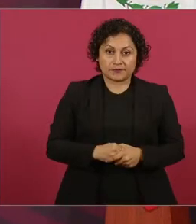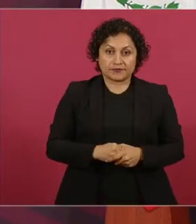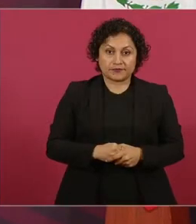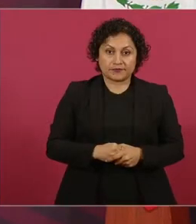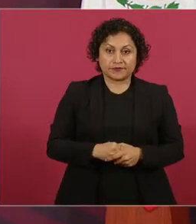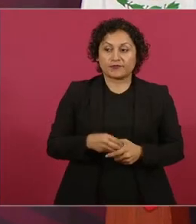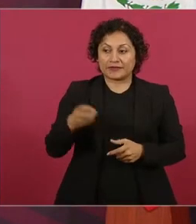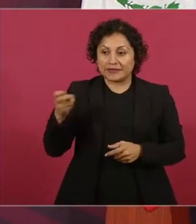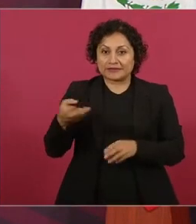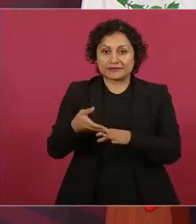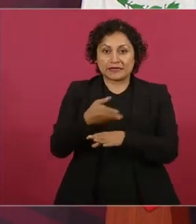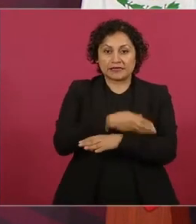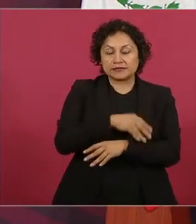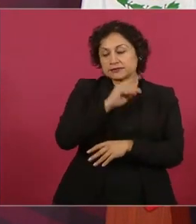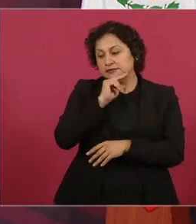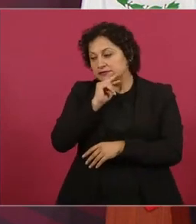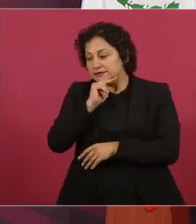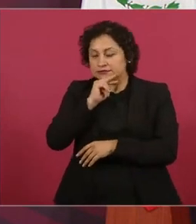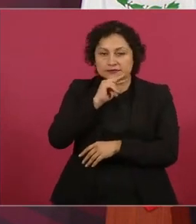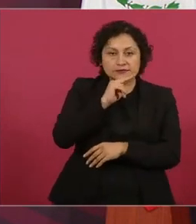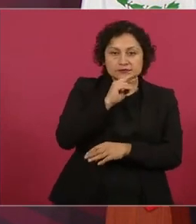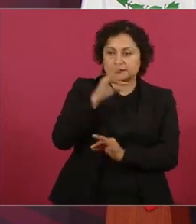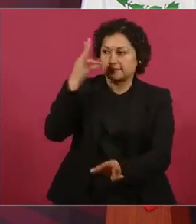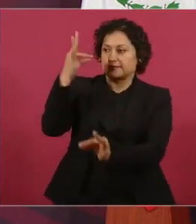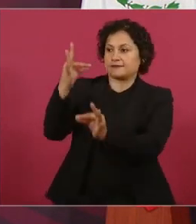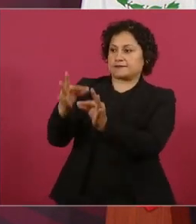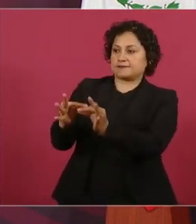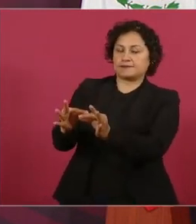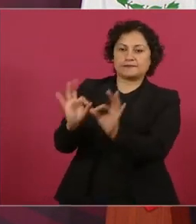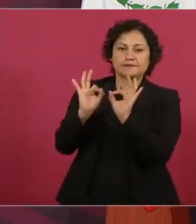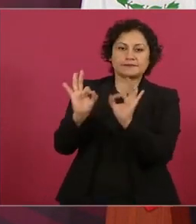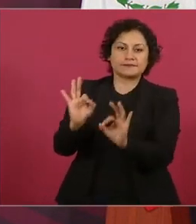traía preocupado, pero afortunadamente salió bien.